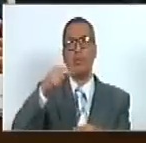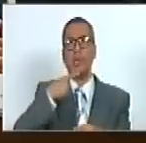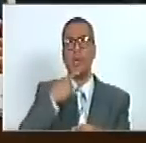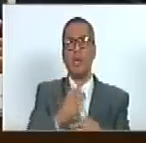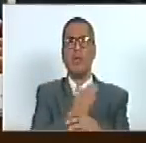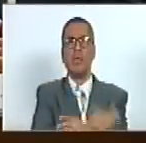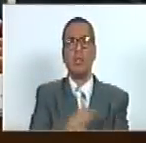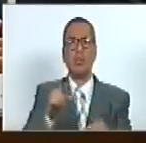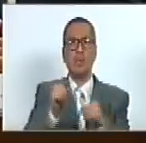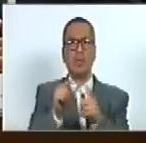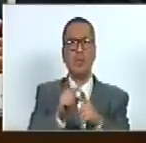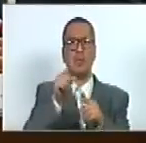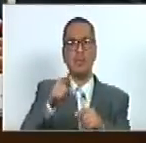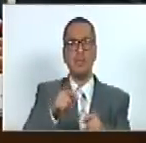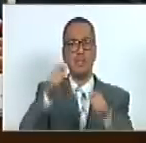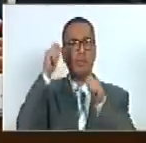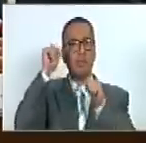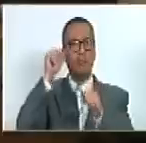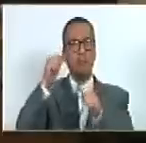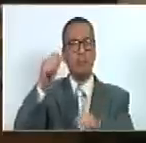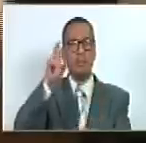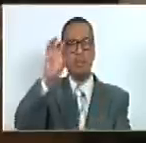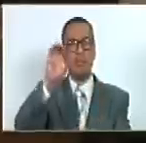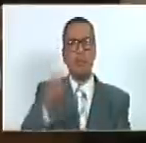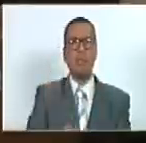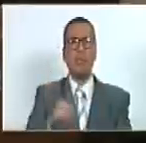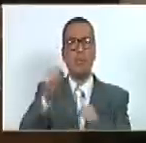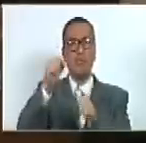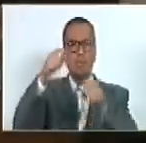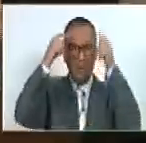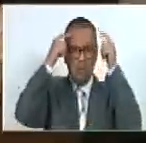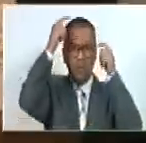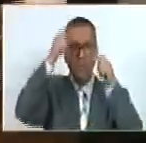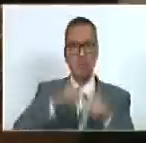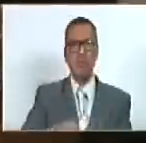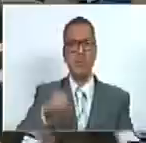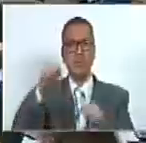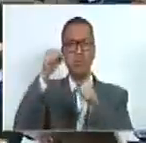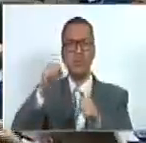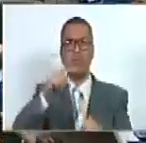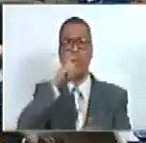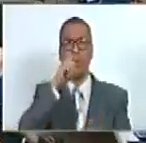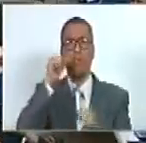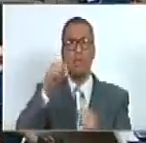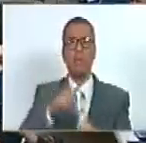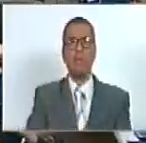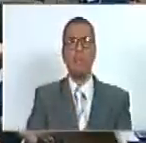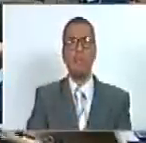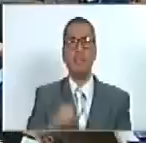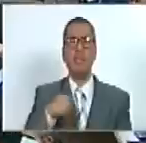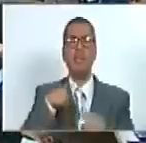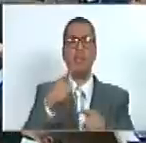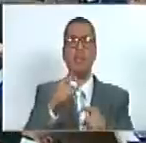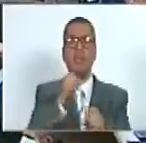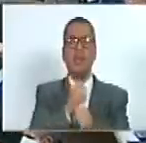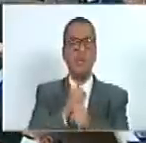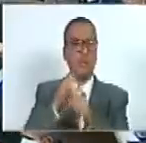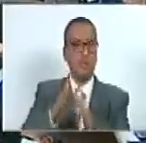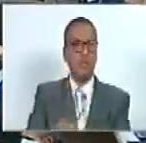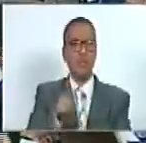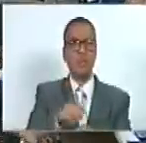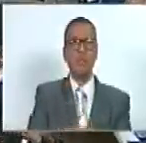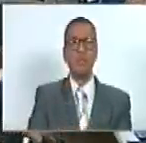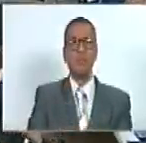el derecho de palabra. ¡Viva la patria! ¡Viva Chávez! ¡Viva Maduro! ¡Y que viva la clase obrera!